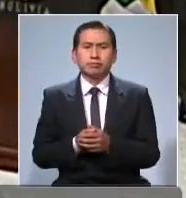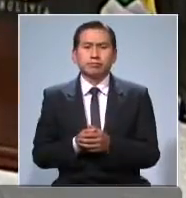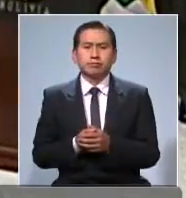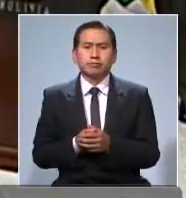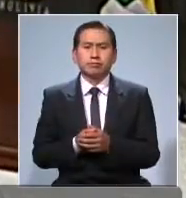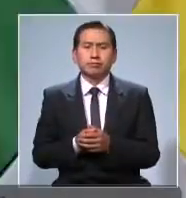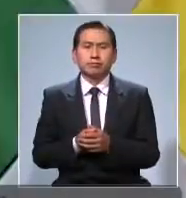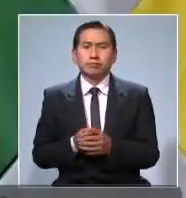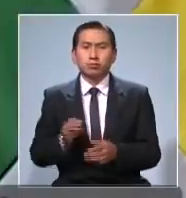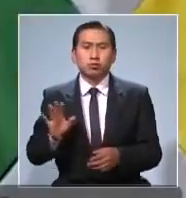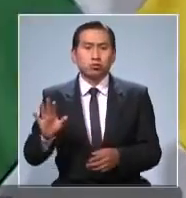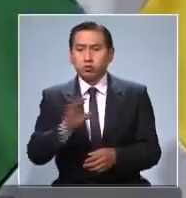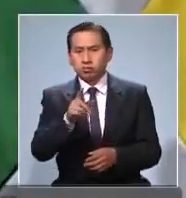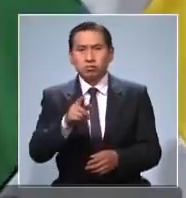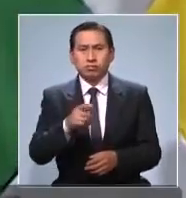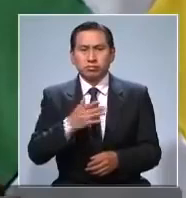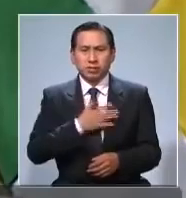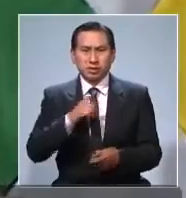A mis camaradas,